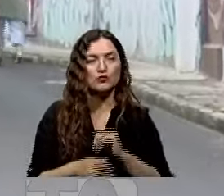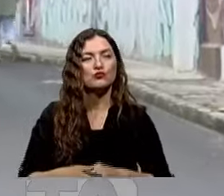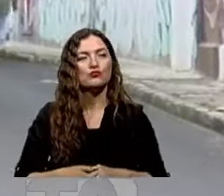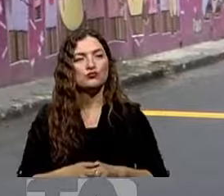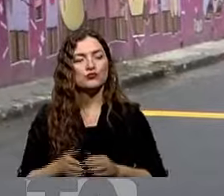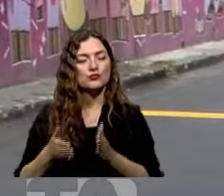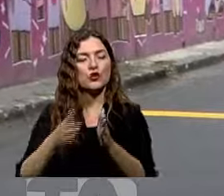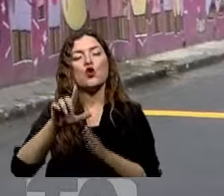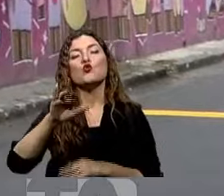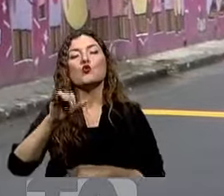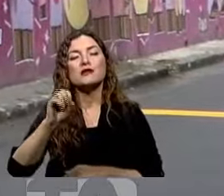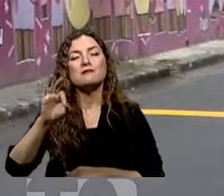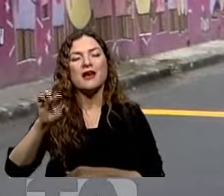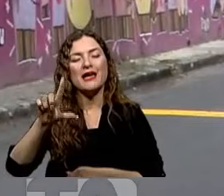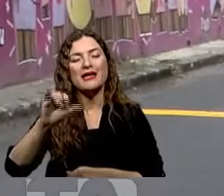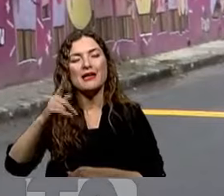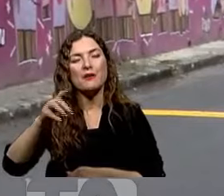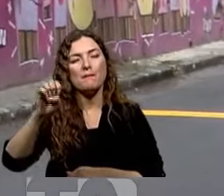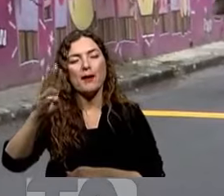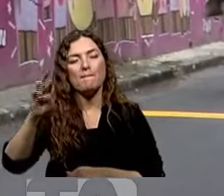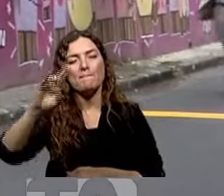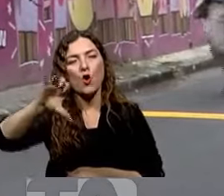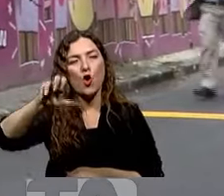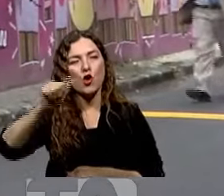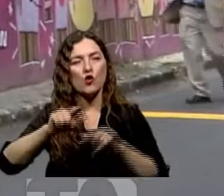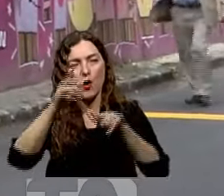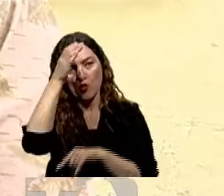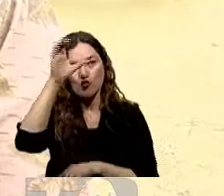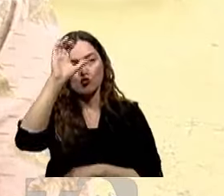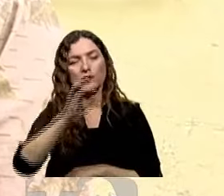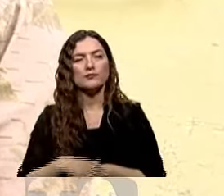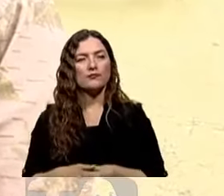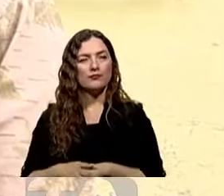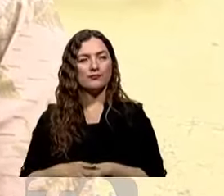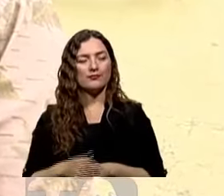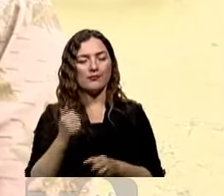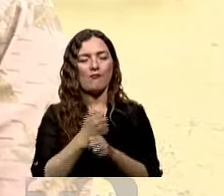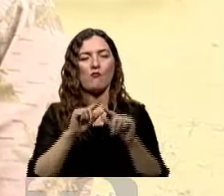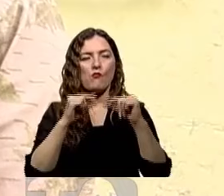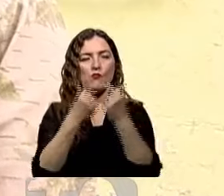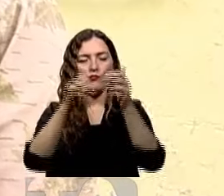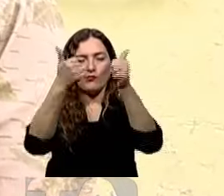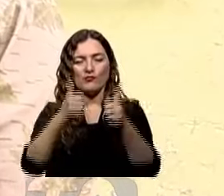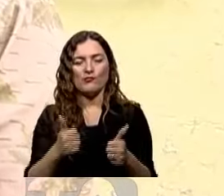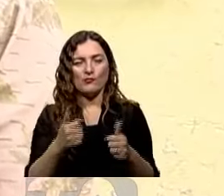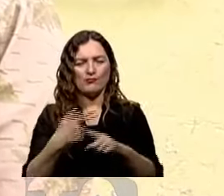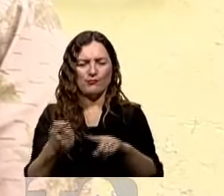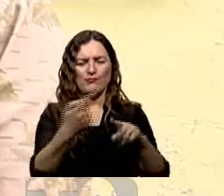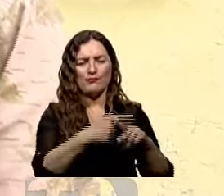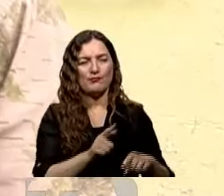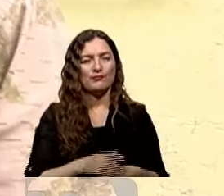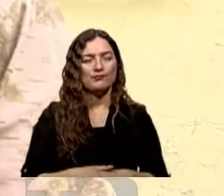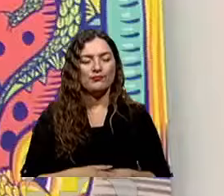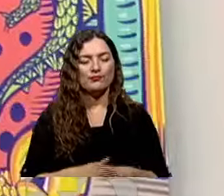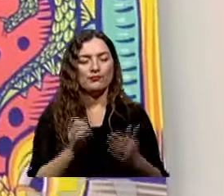Felipe Borja a Espacio Cultural, un rincón de los artistas. Trabajamos un grupo de artistas de diferentes disciplinas, desde el